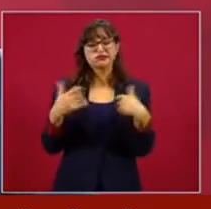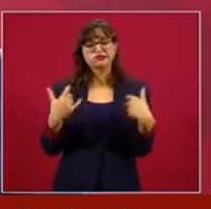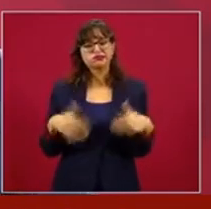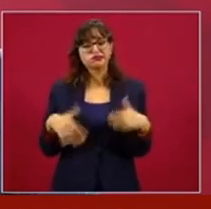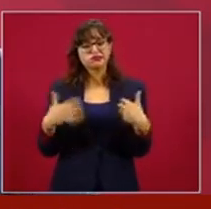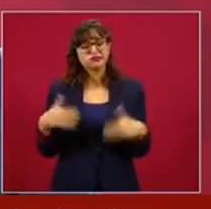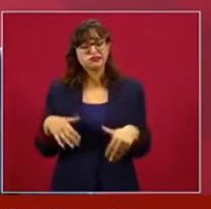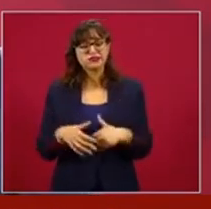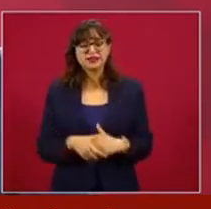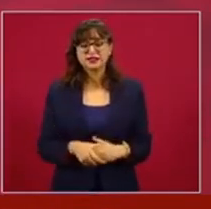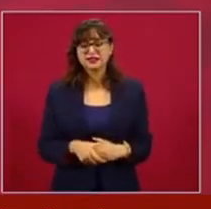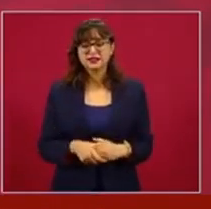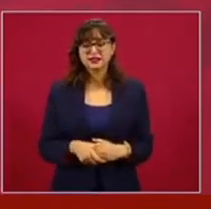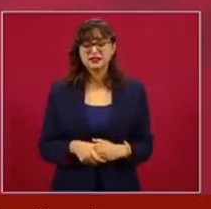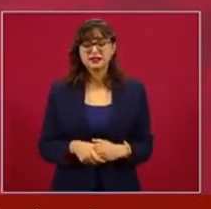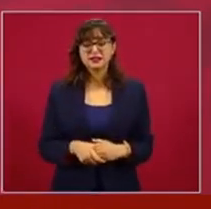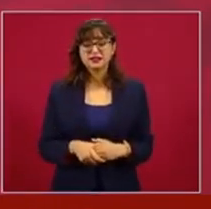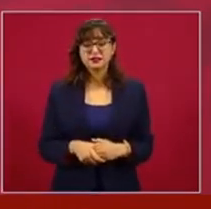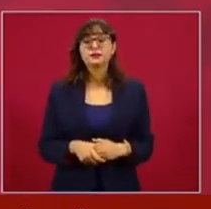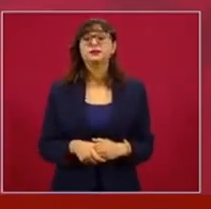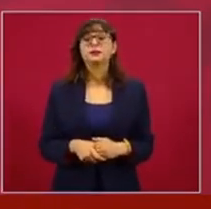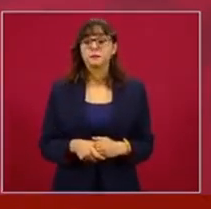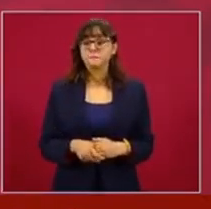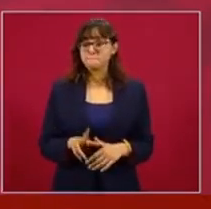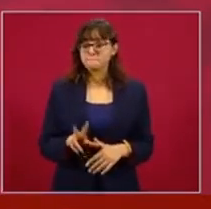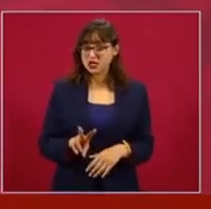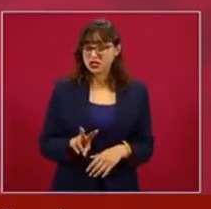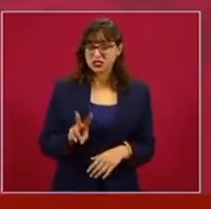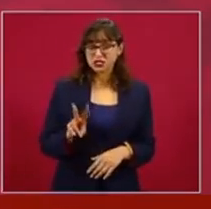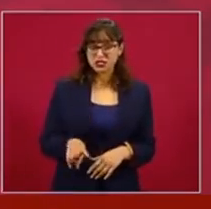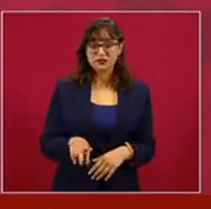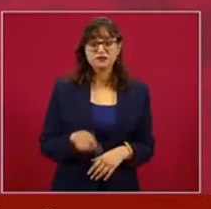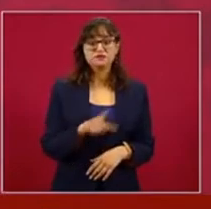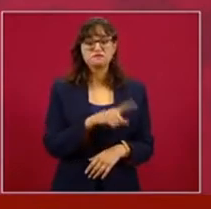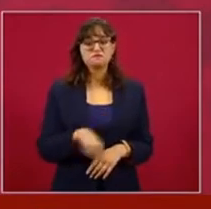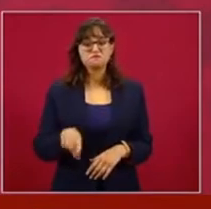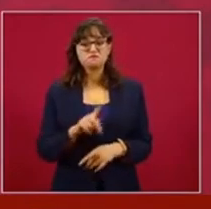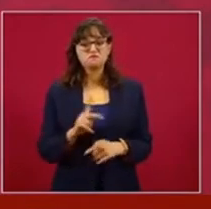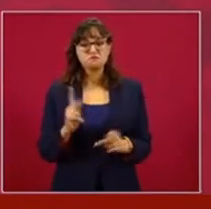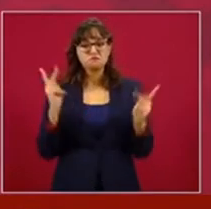O sea, eran padrinos